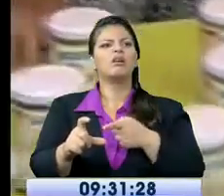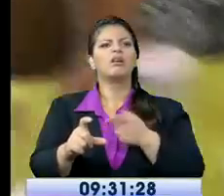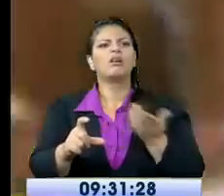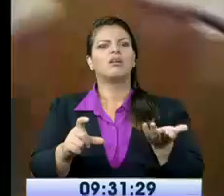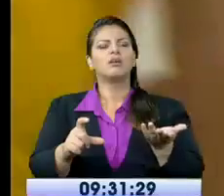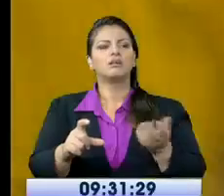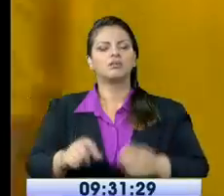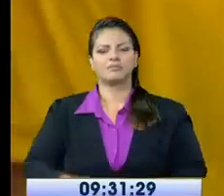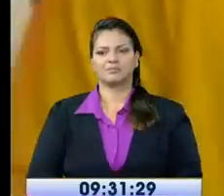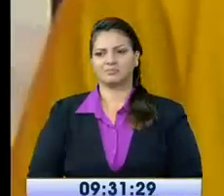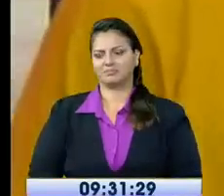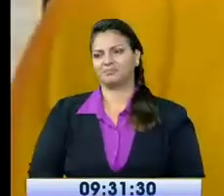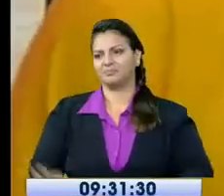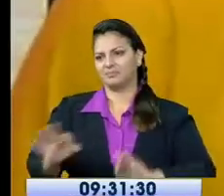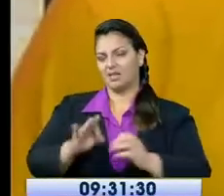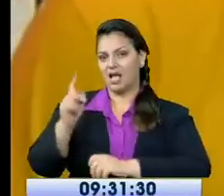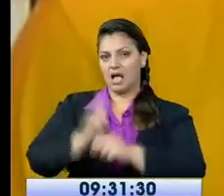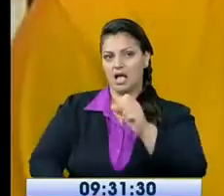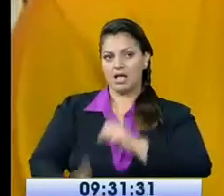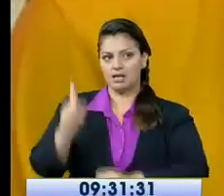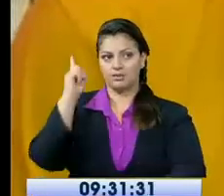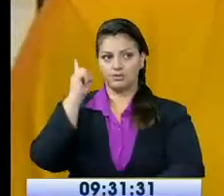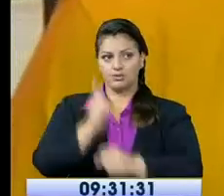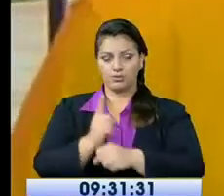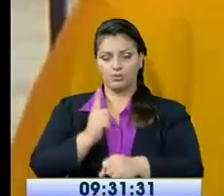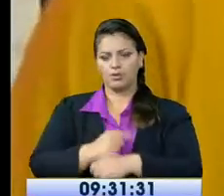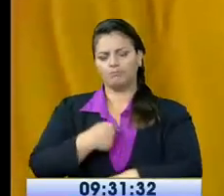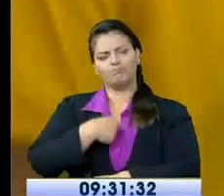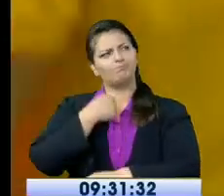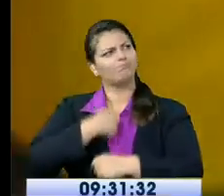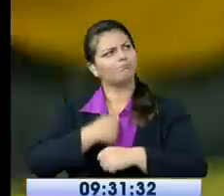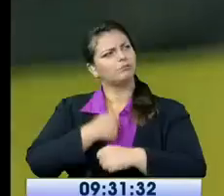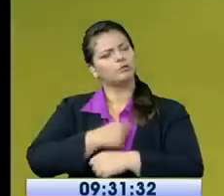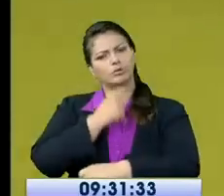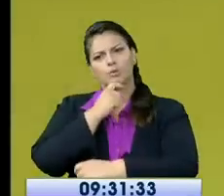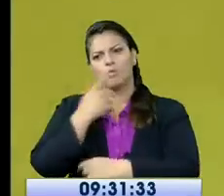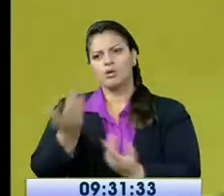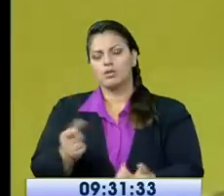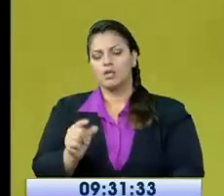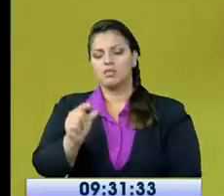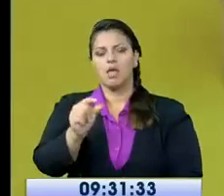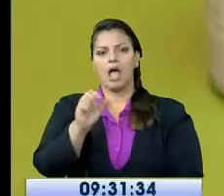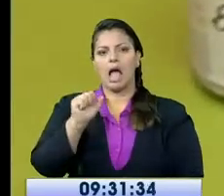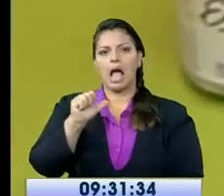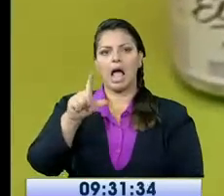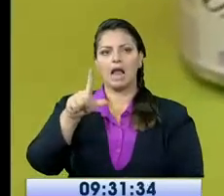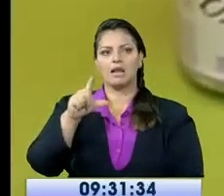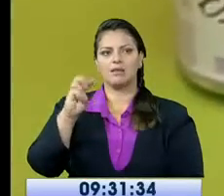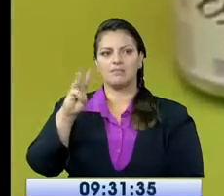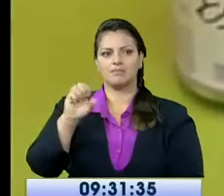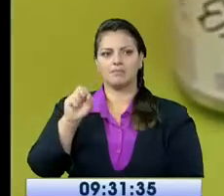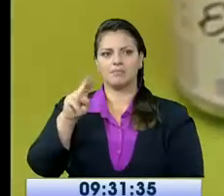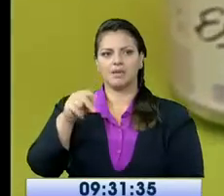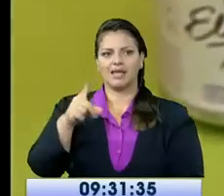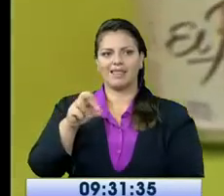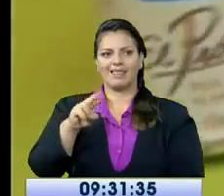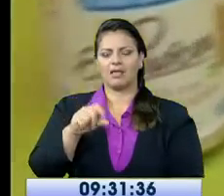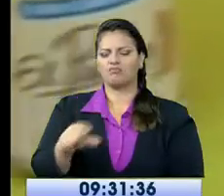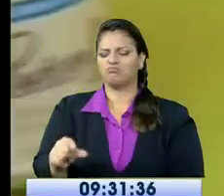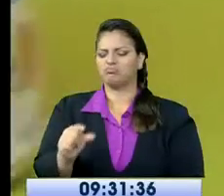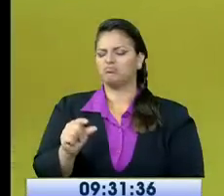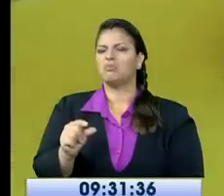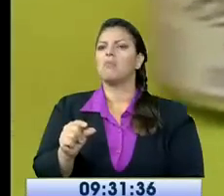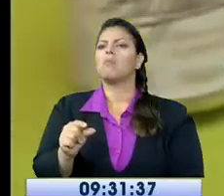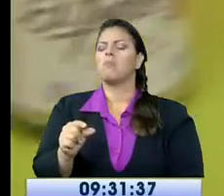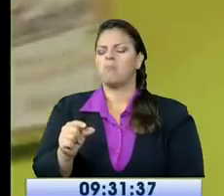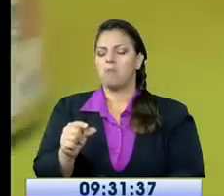ustedes? Sí, bueno, hace un año surgió la iniciativa de desarrollar productos a base de la almendra y le pusimos el nombre del prócer en honor a nuestro